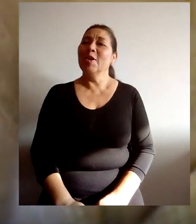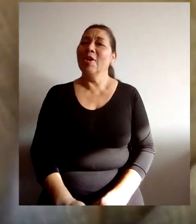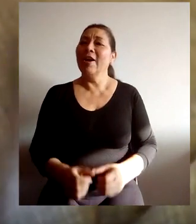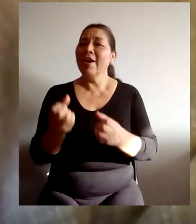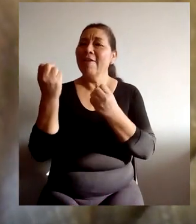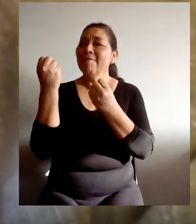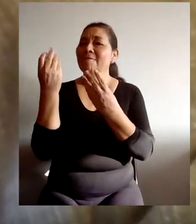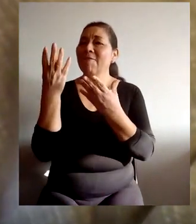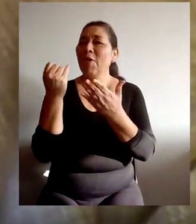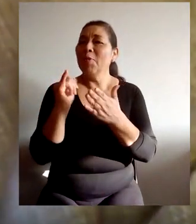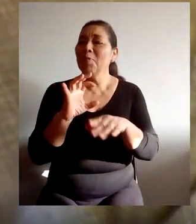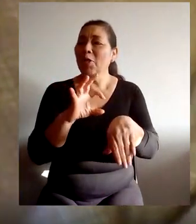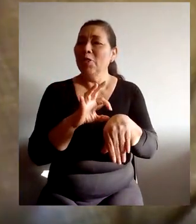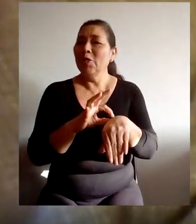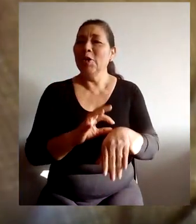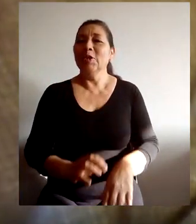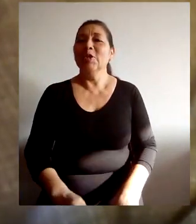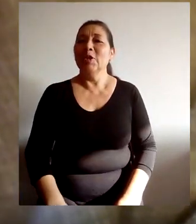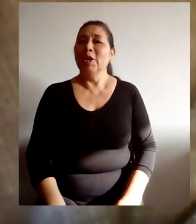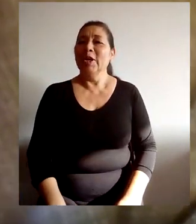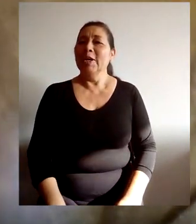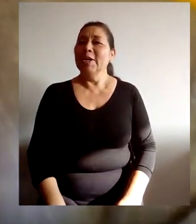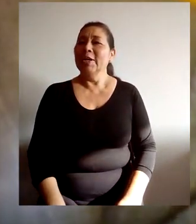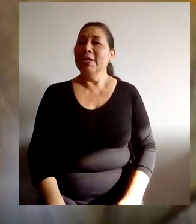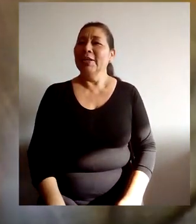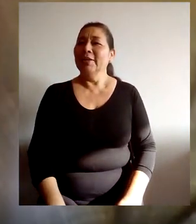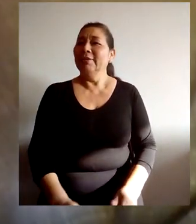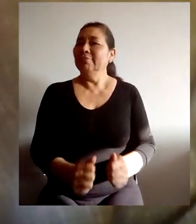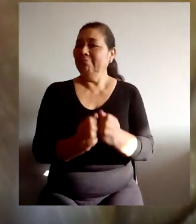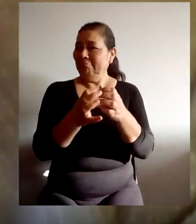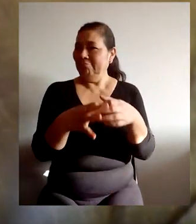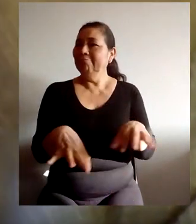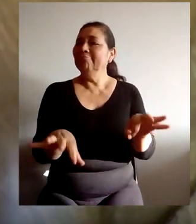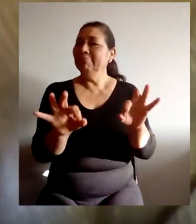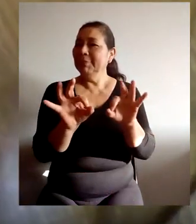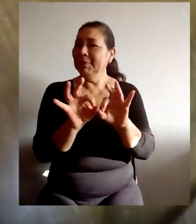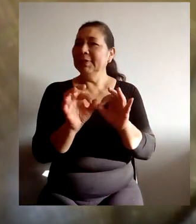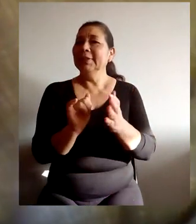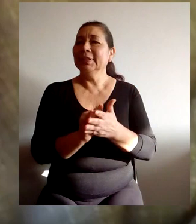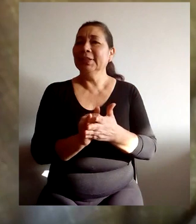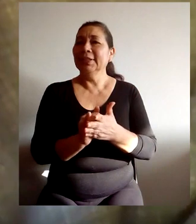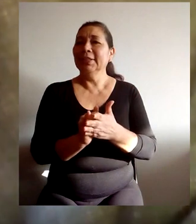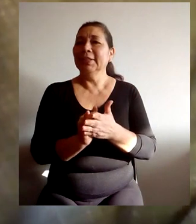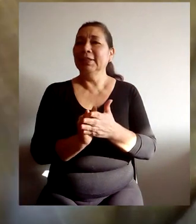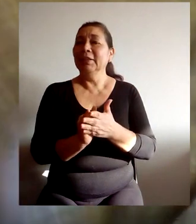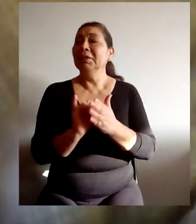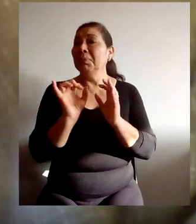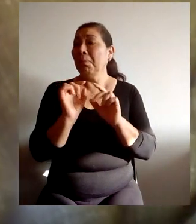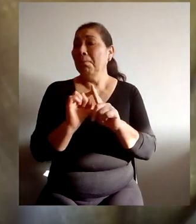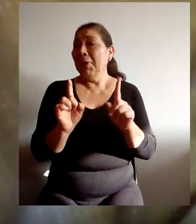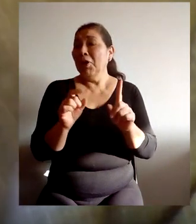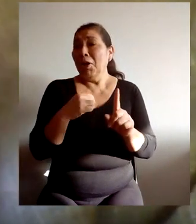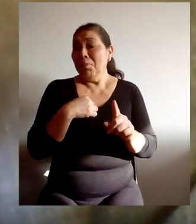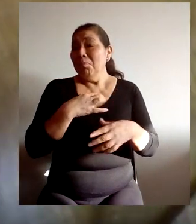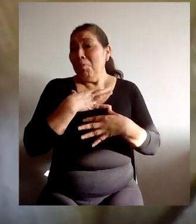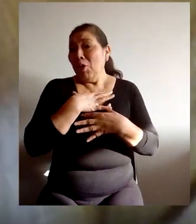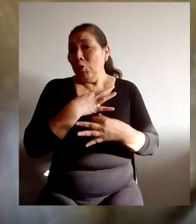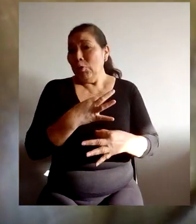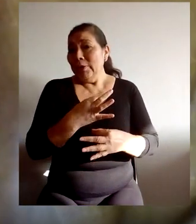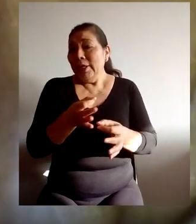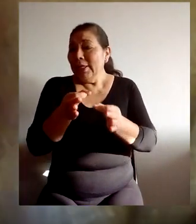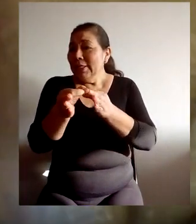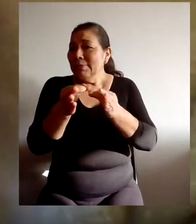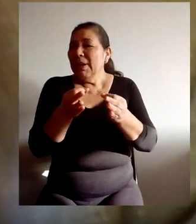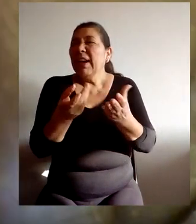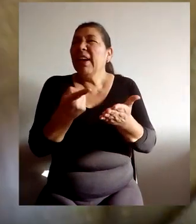considerable. Sin embargo, a mí me gustaría que me explique en qué consiste la función de un perforista en la actividad minera,